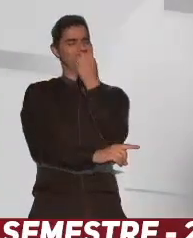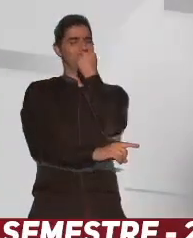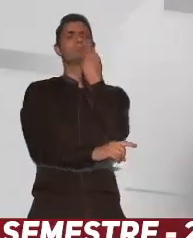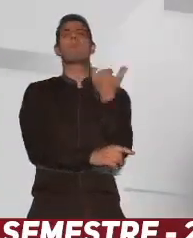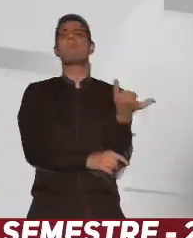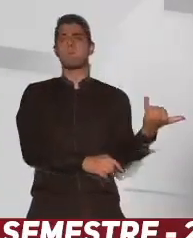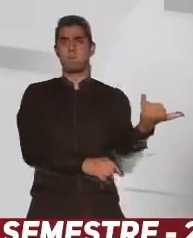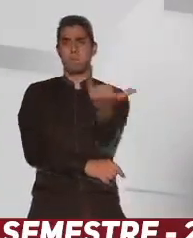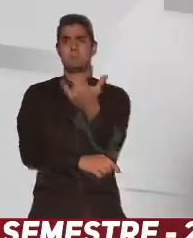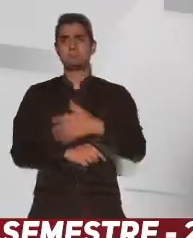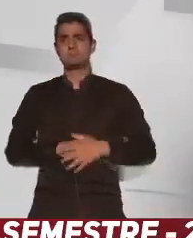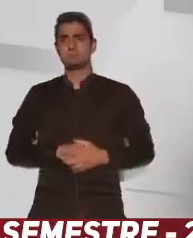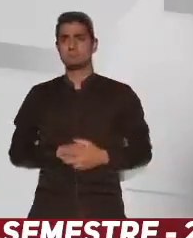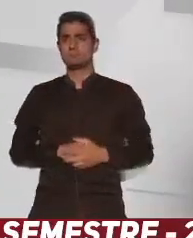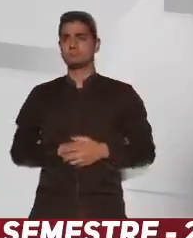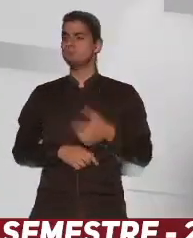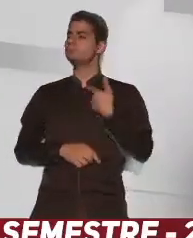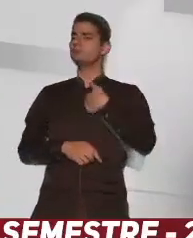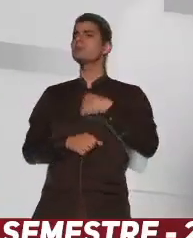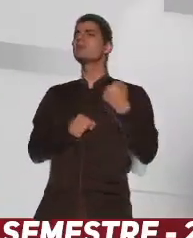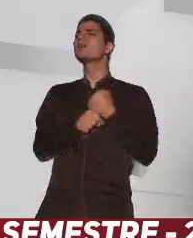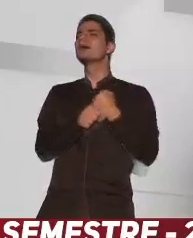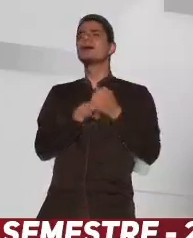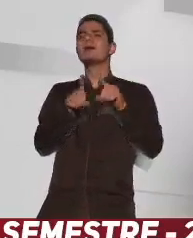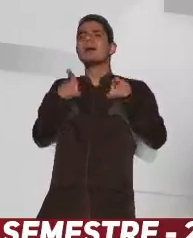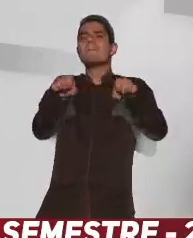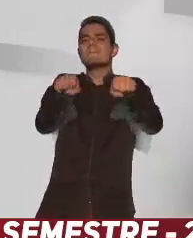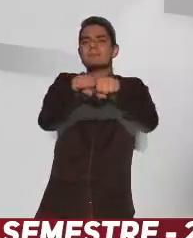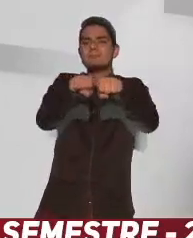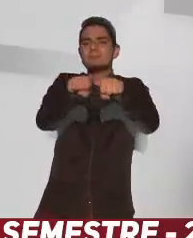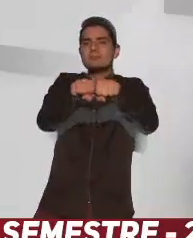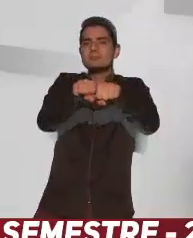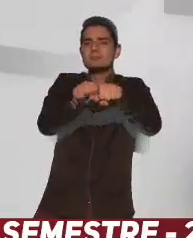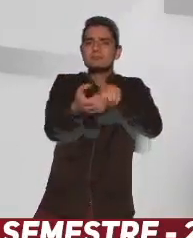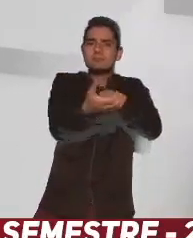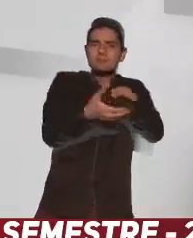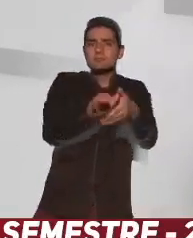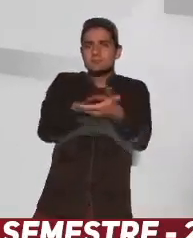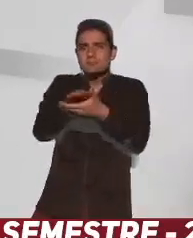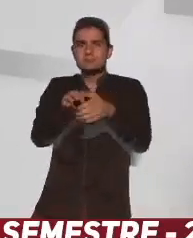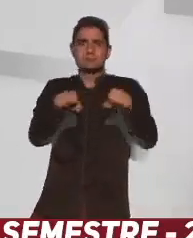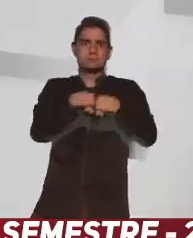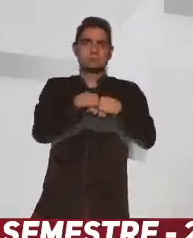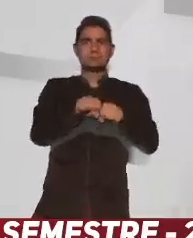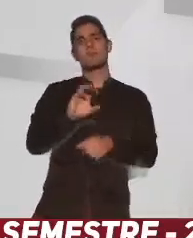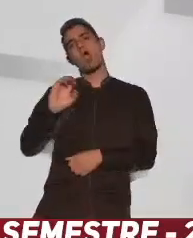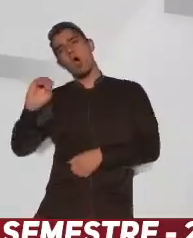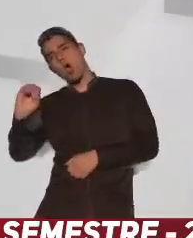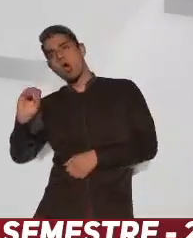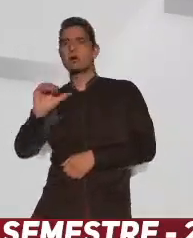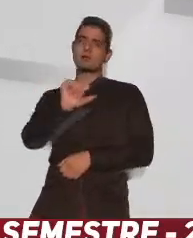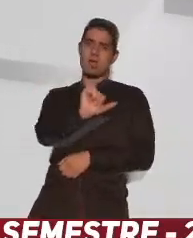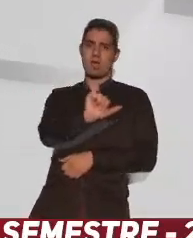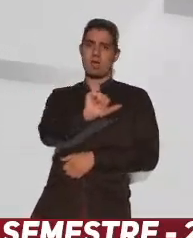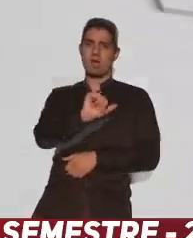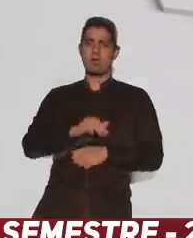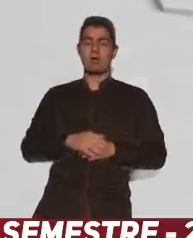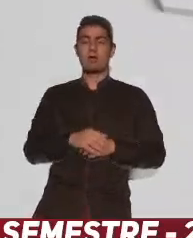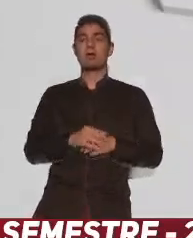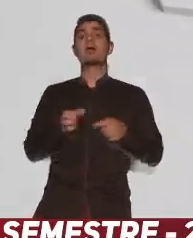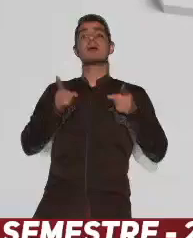es calzado, calzado para hombre y para dama también, y también hacemos artículos en cuero como son